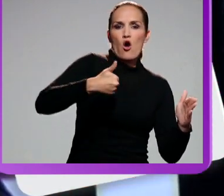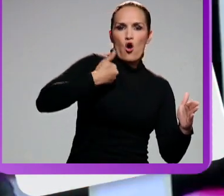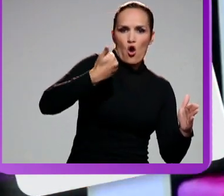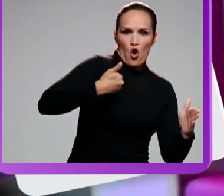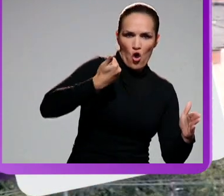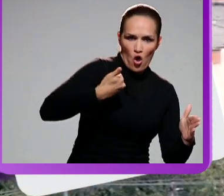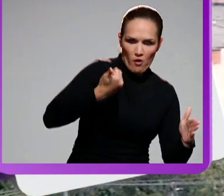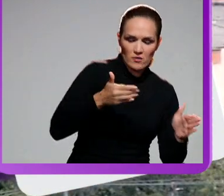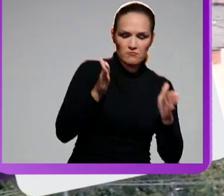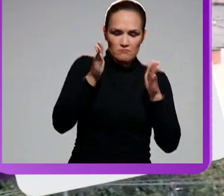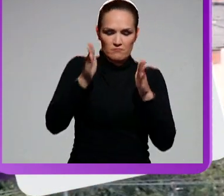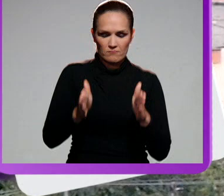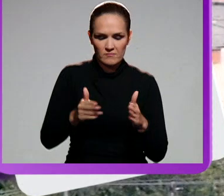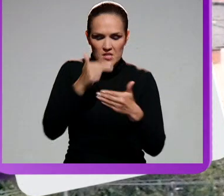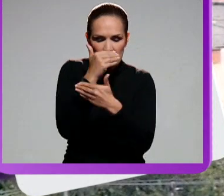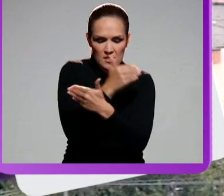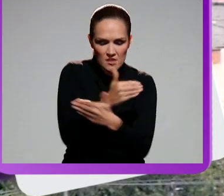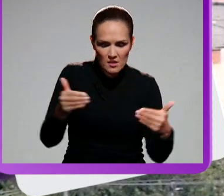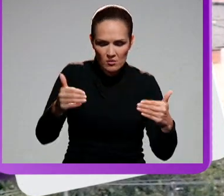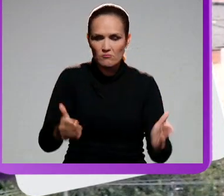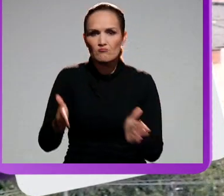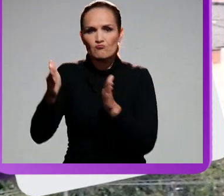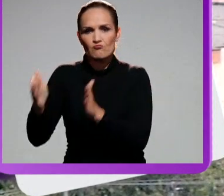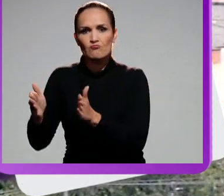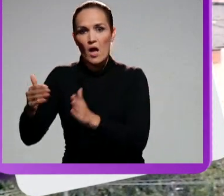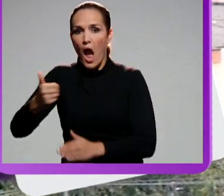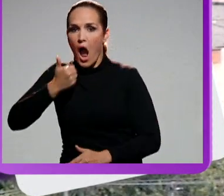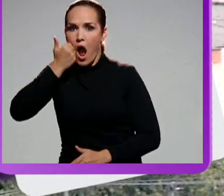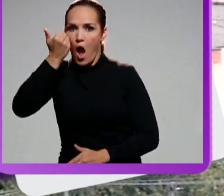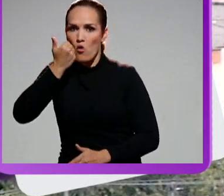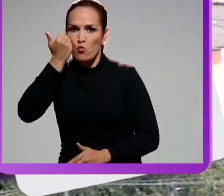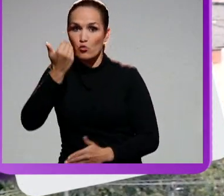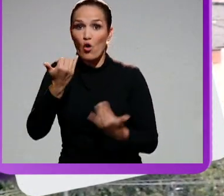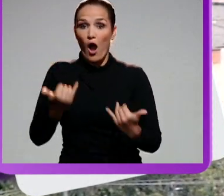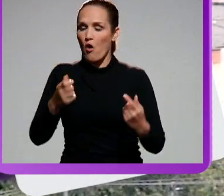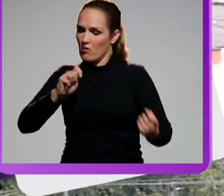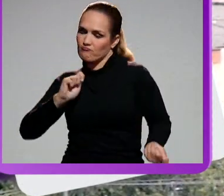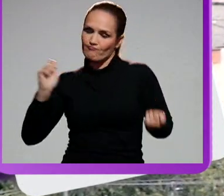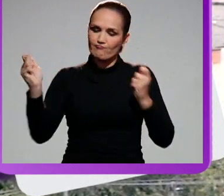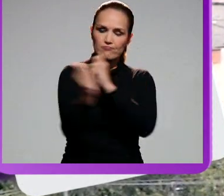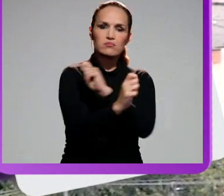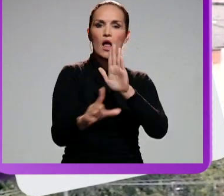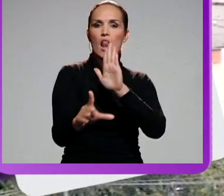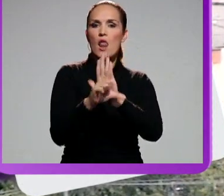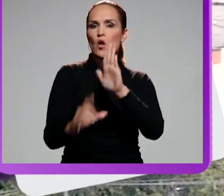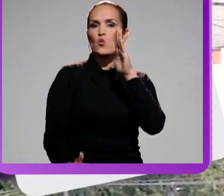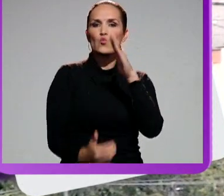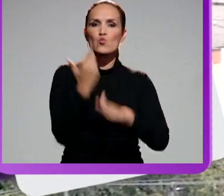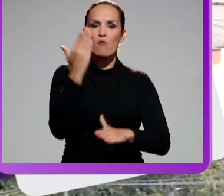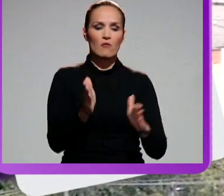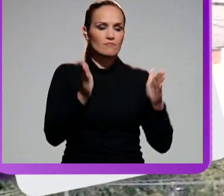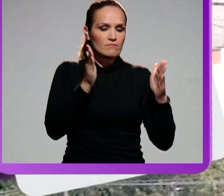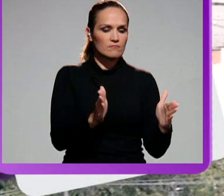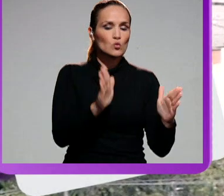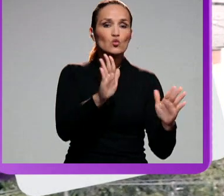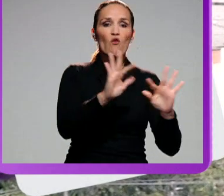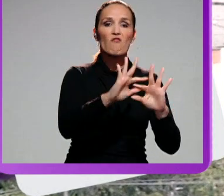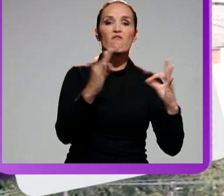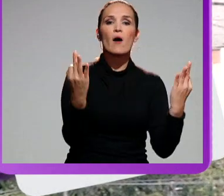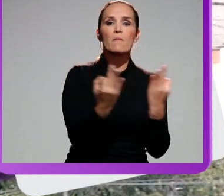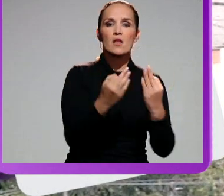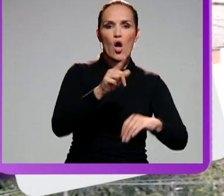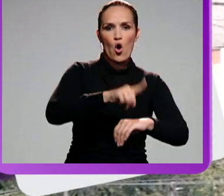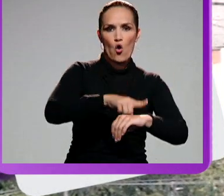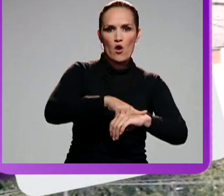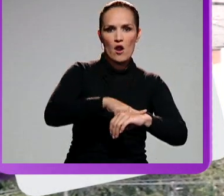franja adulto. Hoy solamente tenemos dos franjas que están en la ley, franja familiar y franja adulto. La franja adulto se empieza después